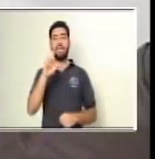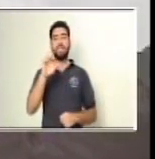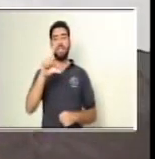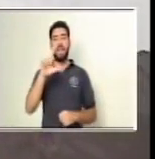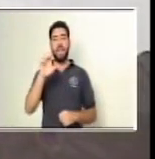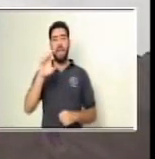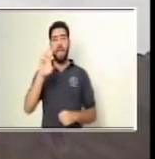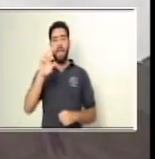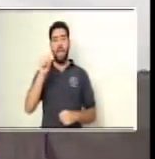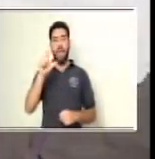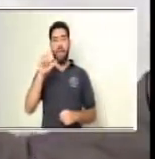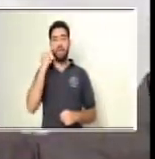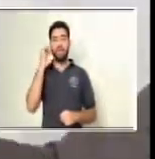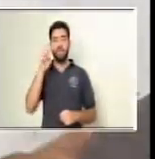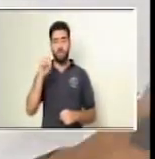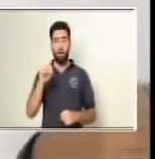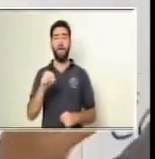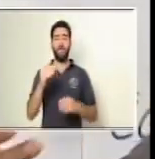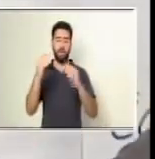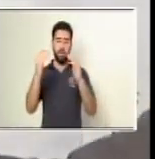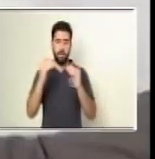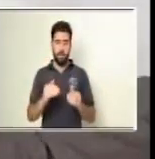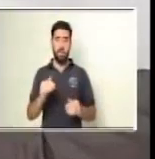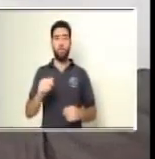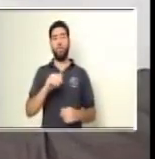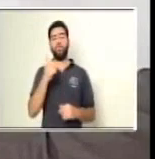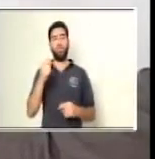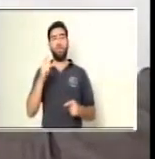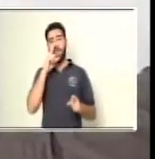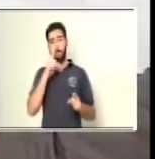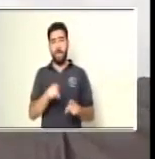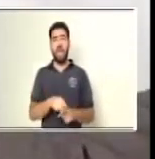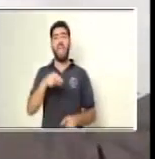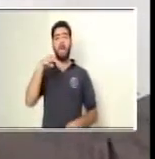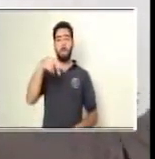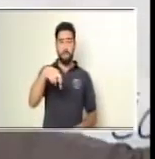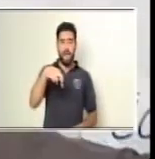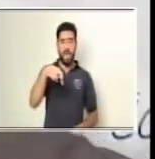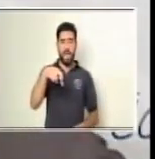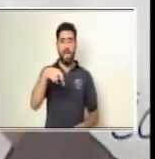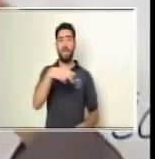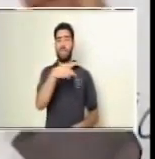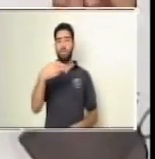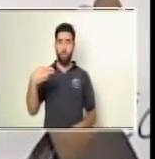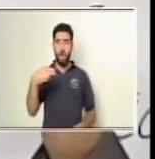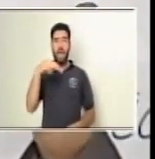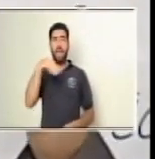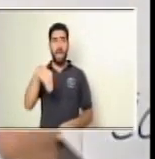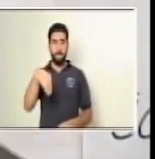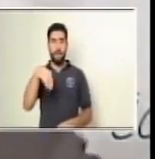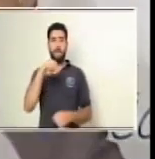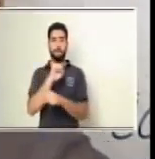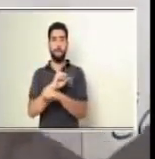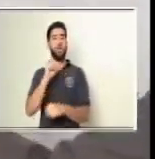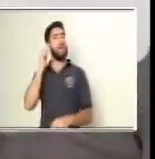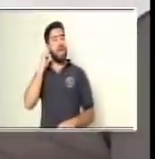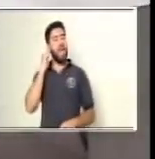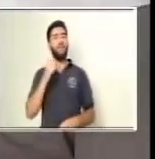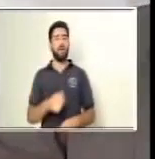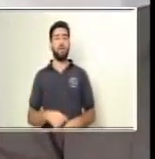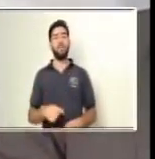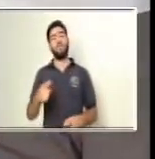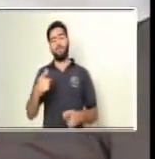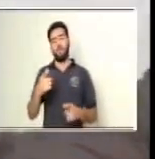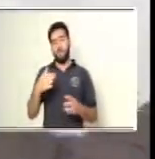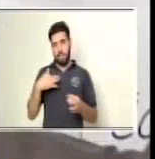Y de una manera todavía más amplia, tenemos P es igual a M por G. ampliando